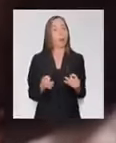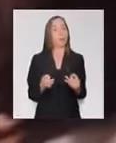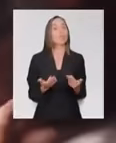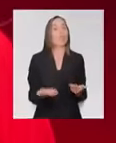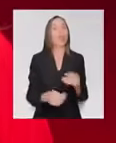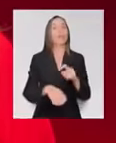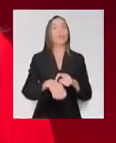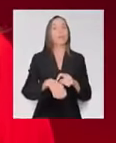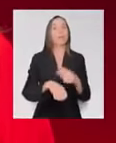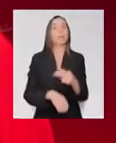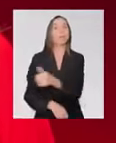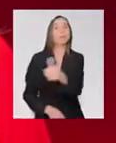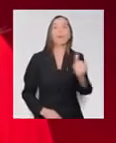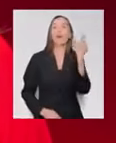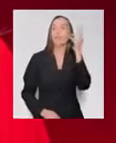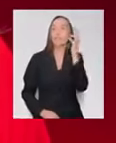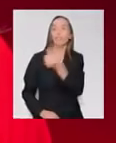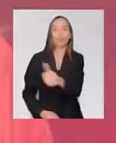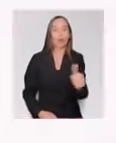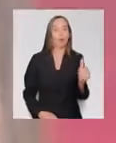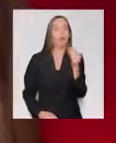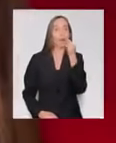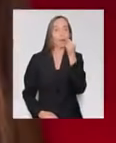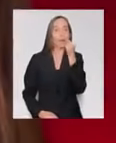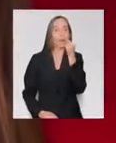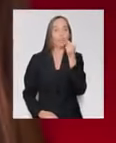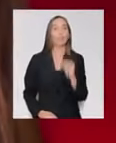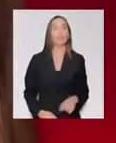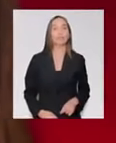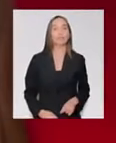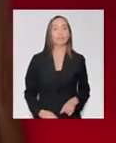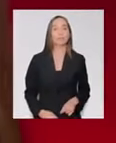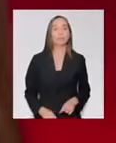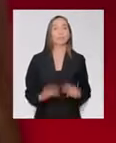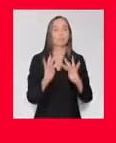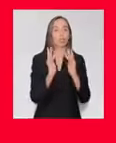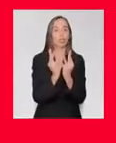más justo, hoy es tiempo de todas y todos.